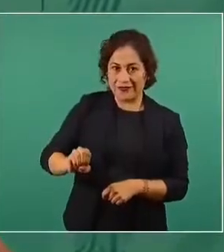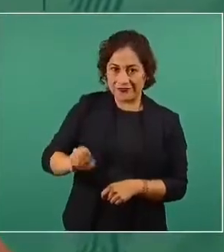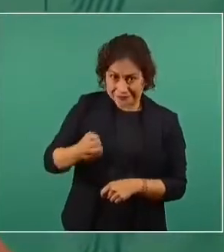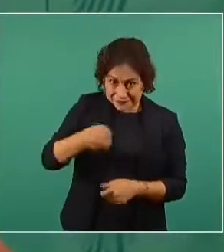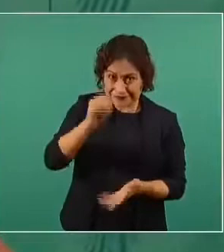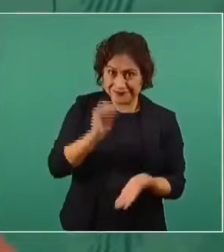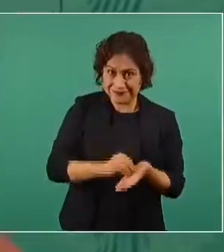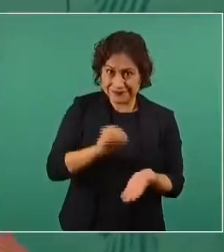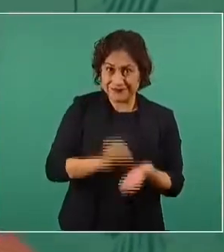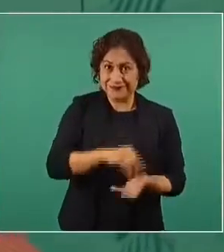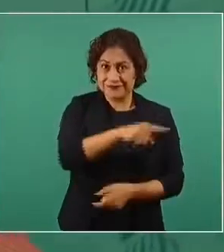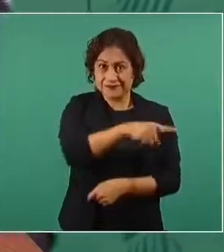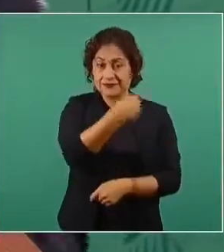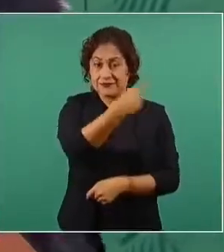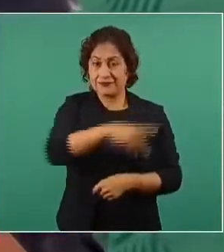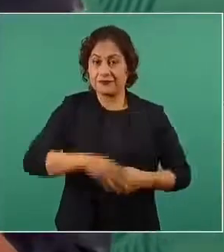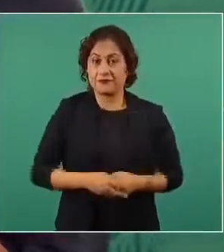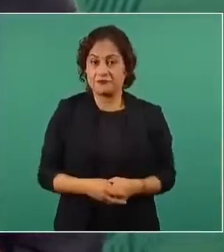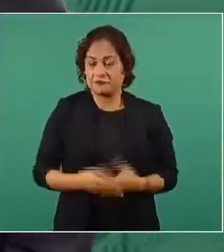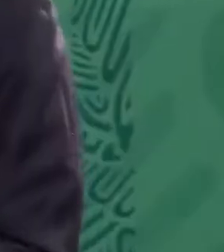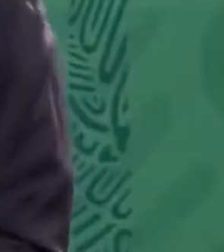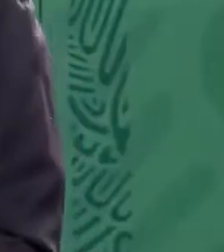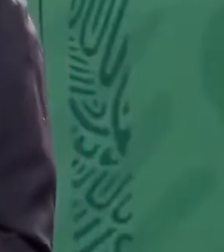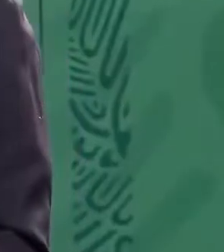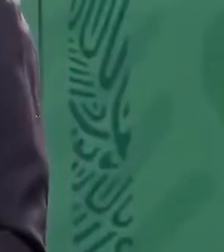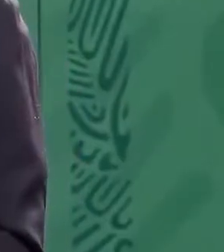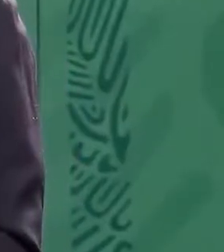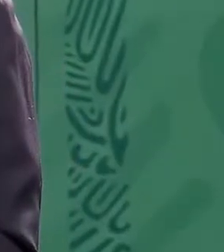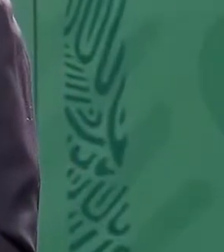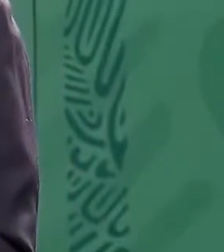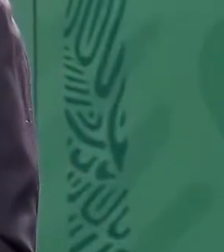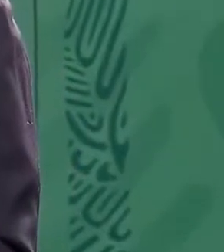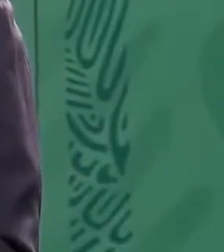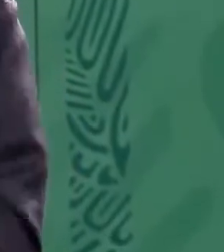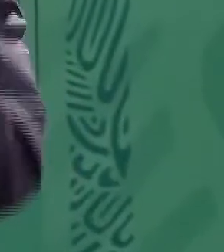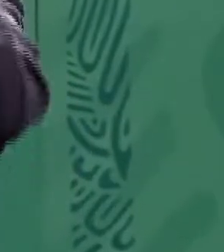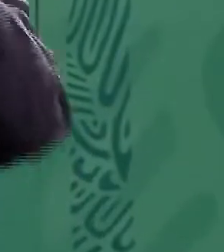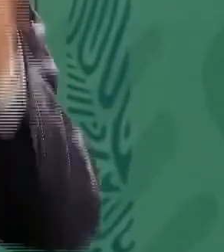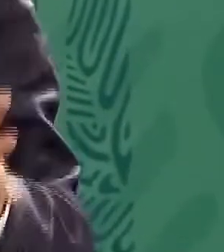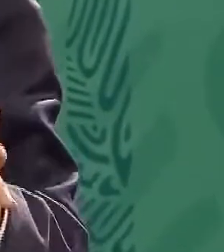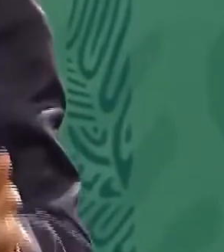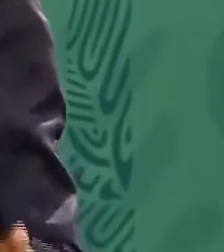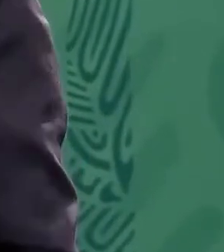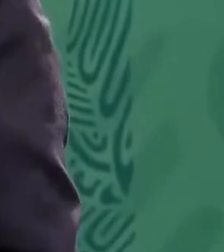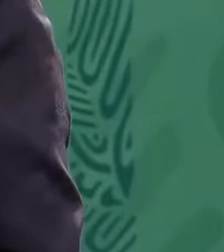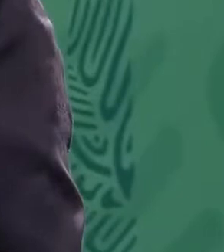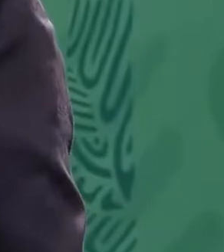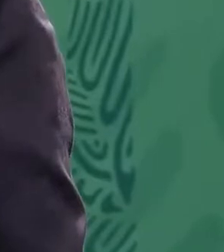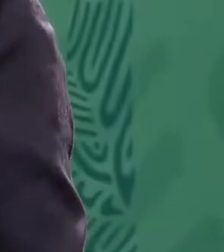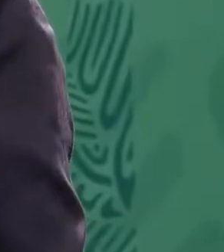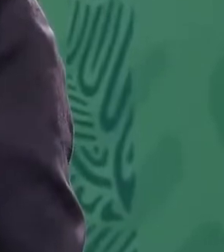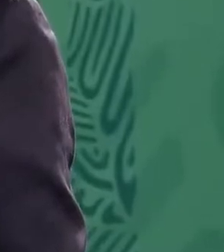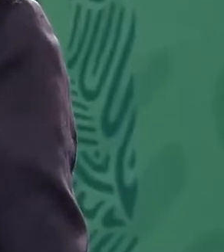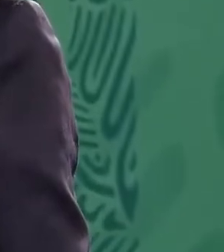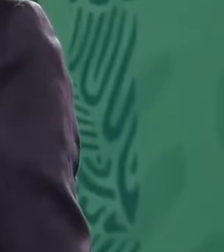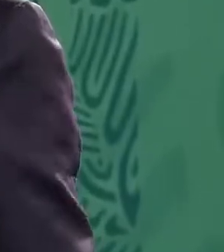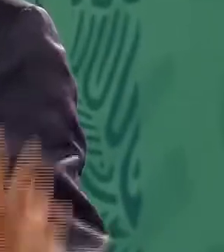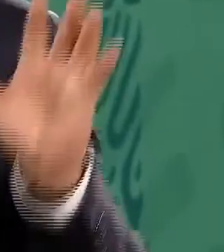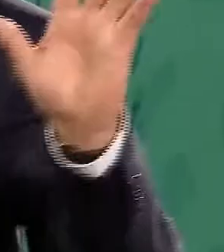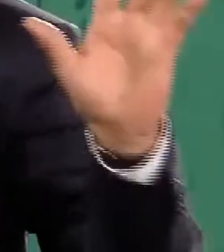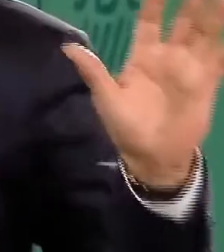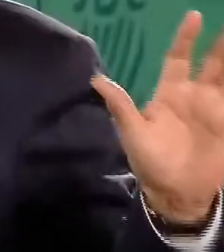Y desde luego partidarios de la discriminación. Entonces, cuando ya se trata de eso,